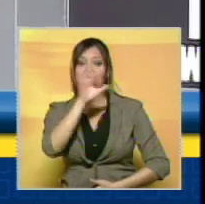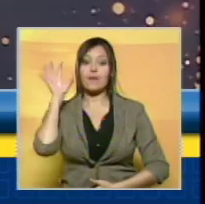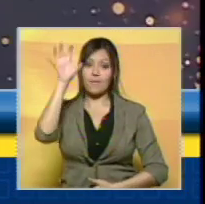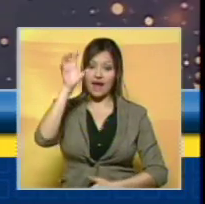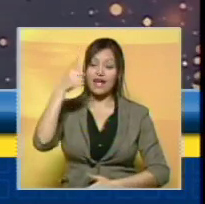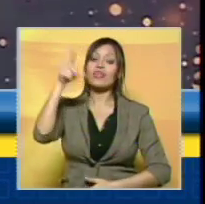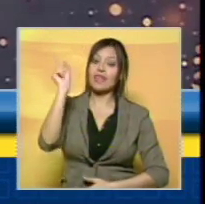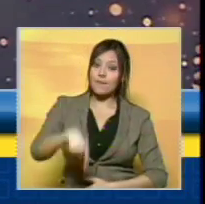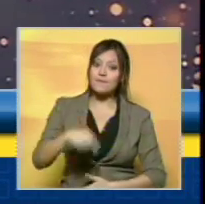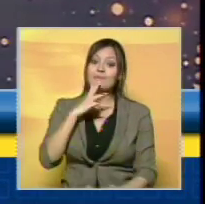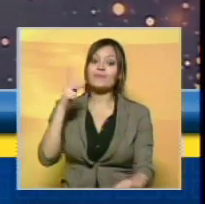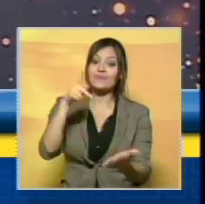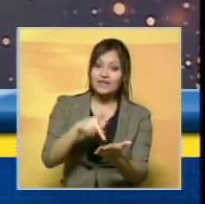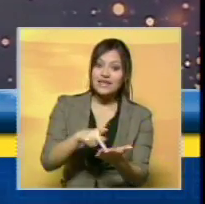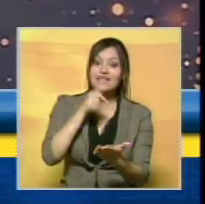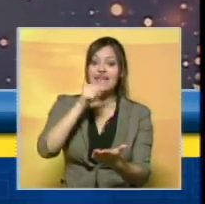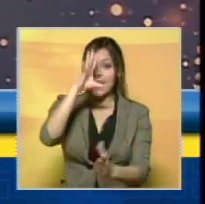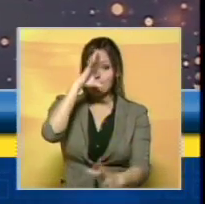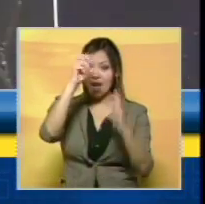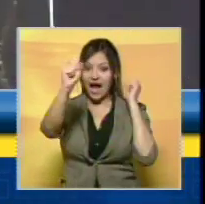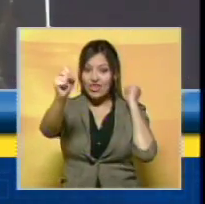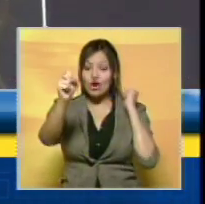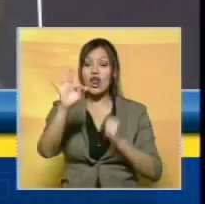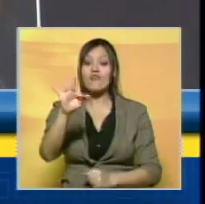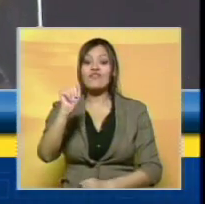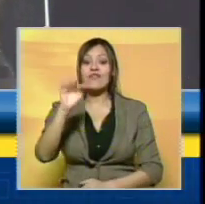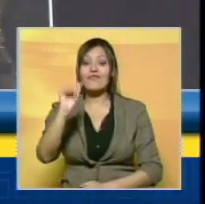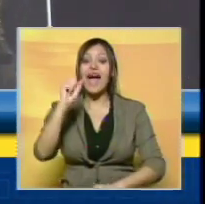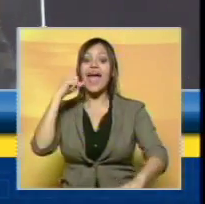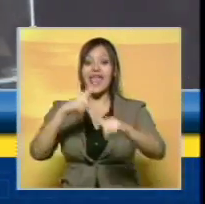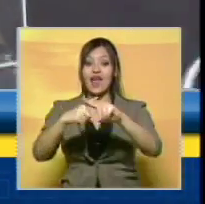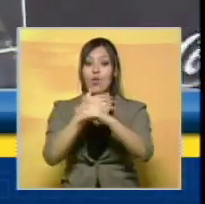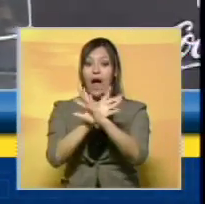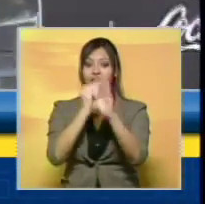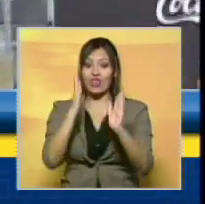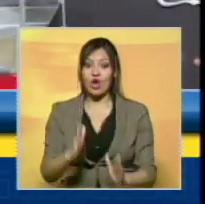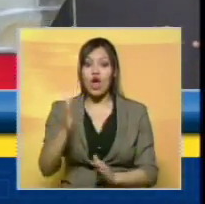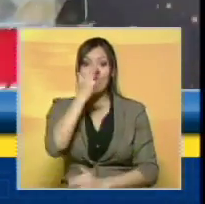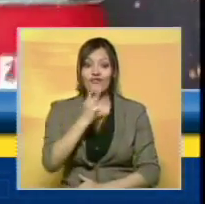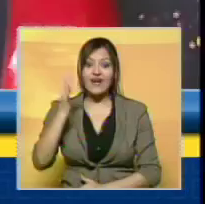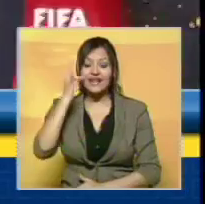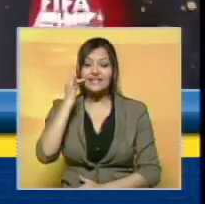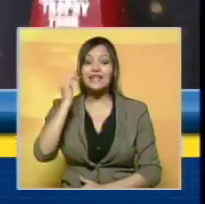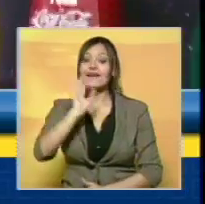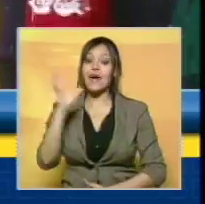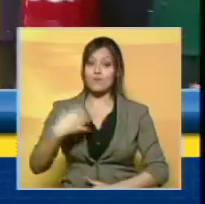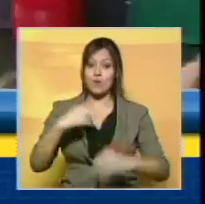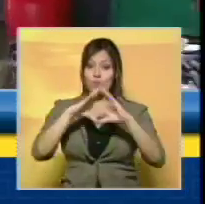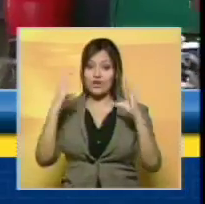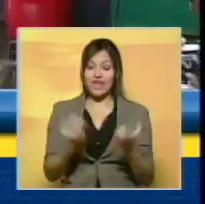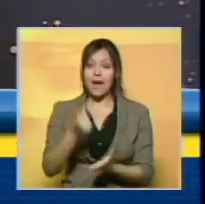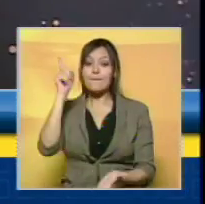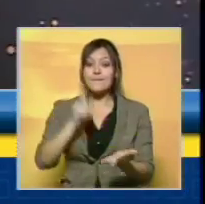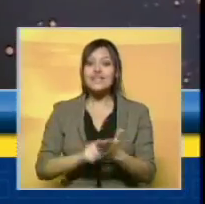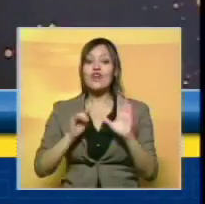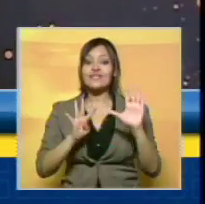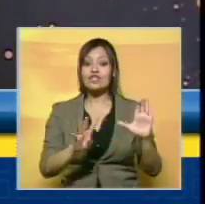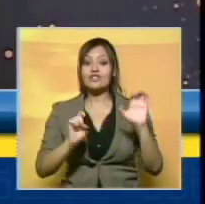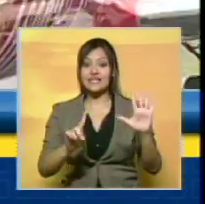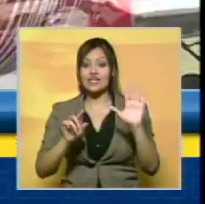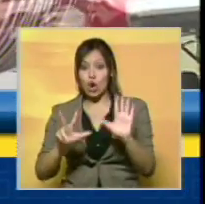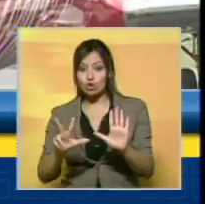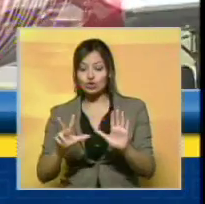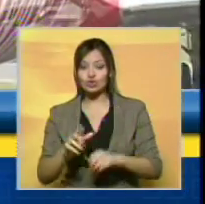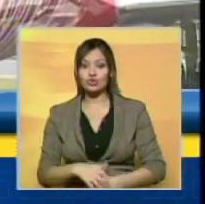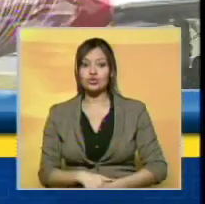está presente en nuestro país el embajador de la FIFA, el exjugador francés y campeón mundial en 1998, Christian Carembé.